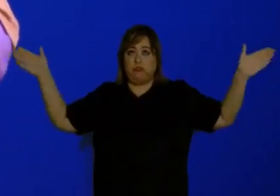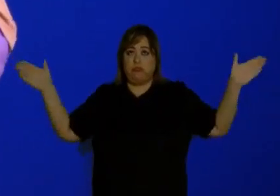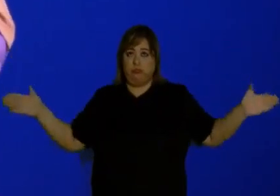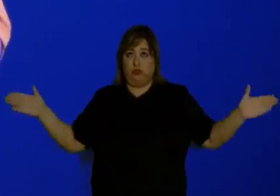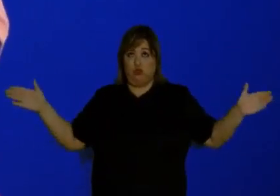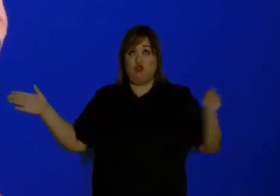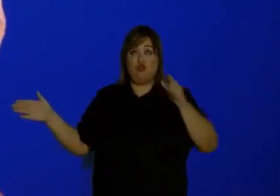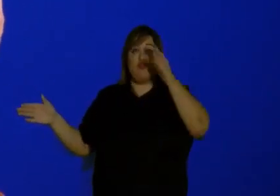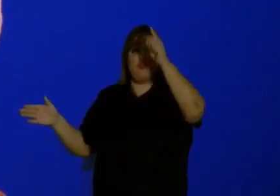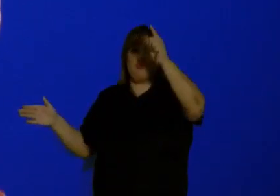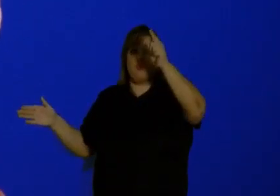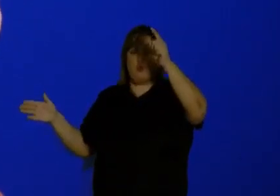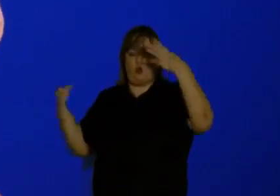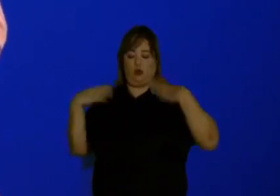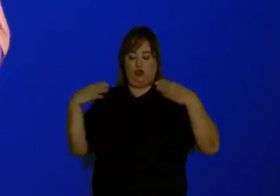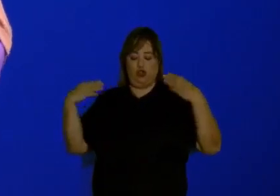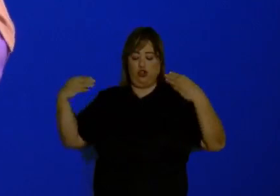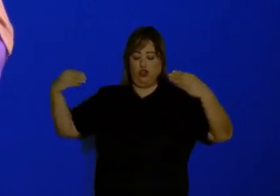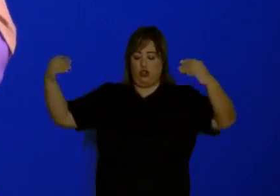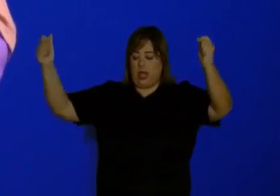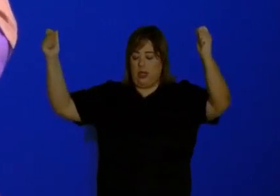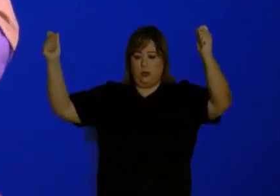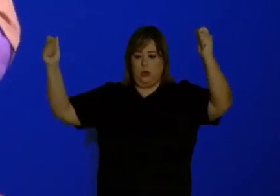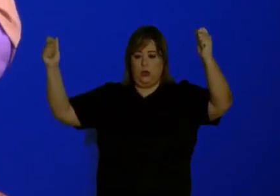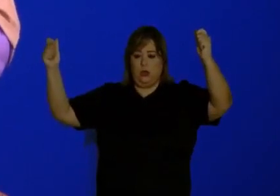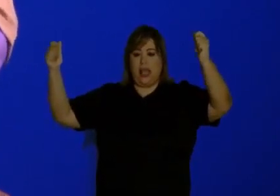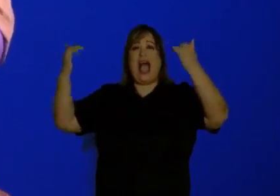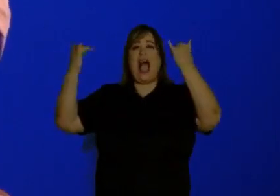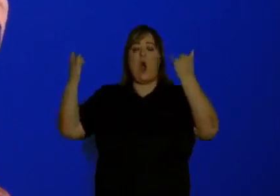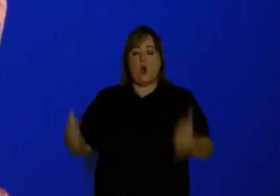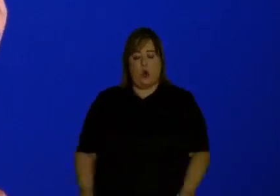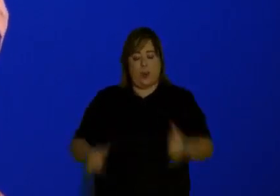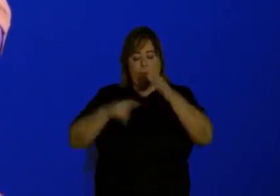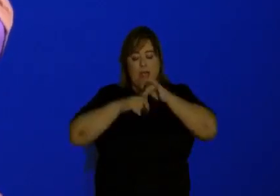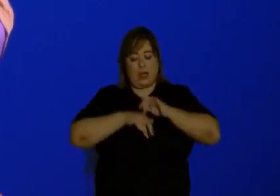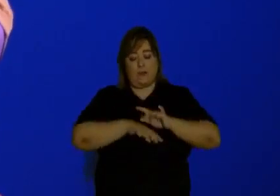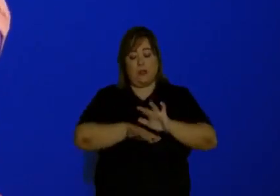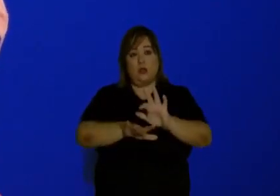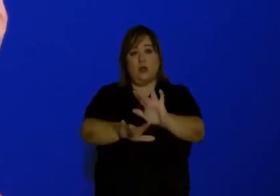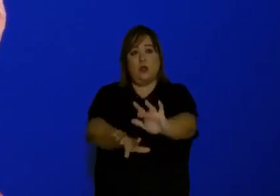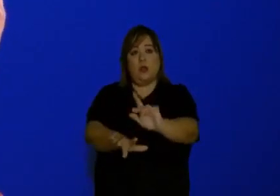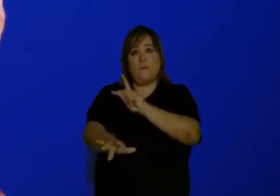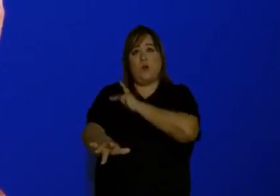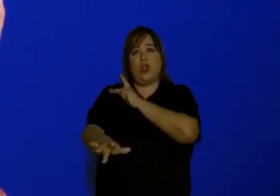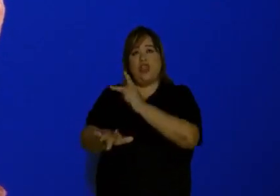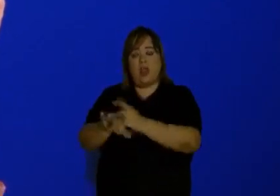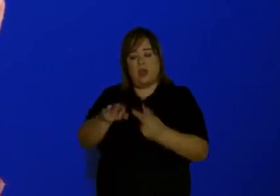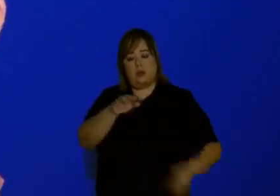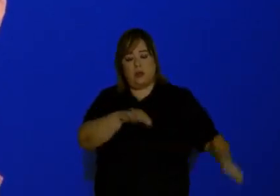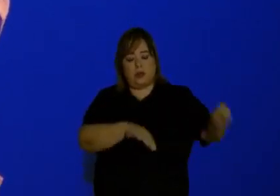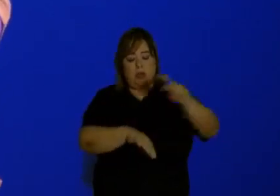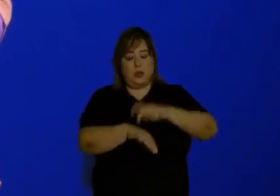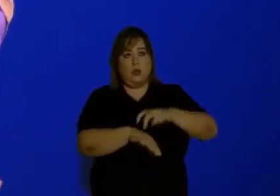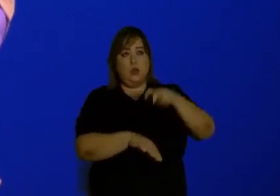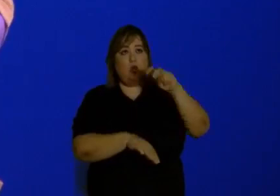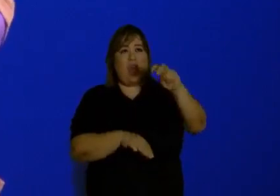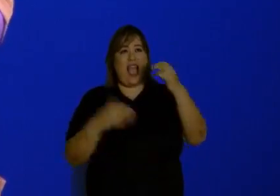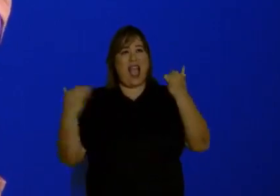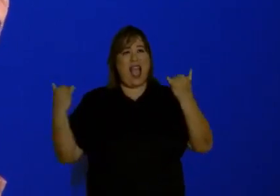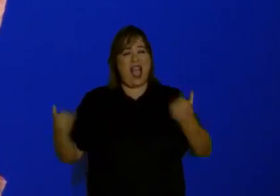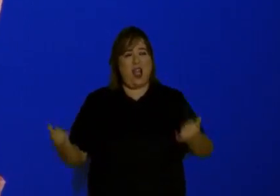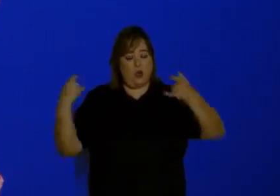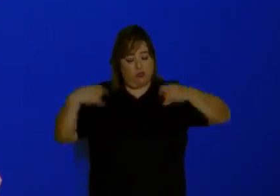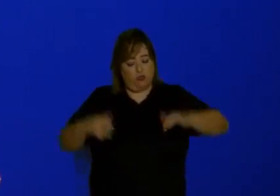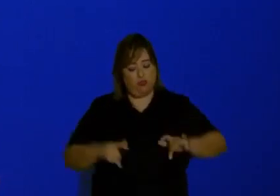de la resurrección se manifiesta en esta mañana. El poder de la resurrección se manifiesta en